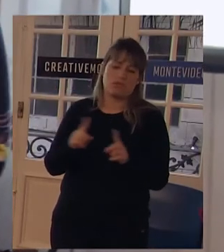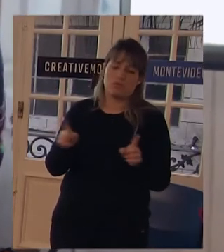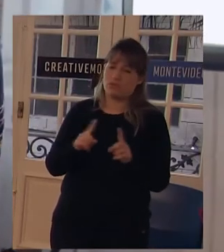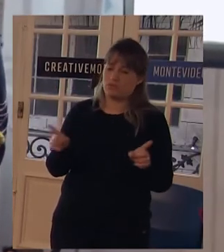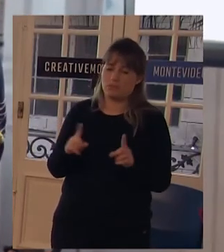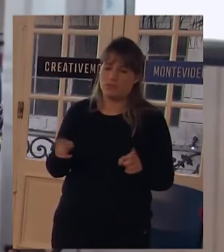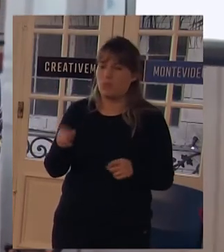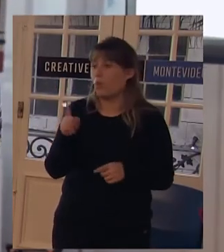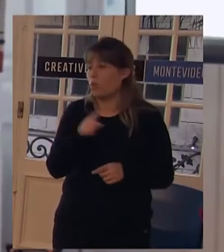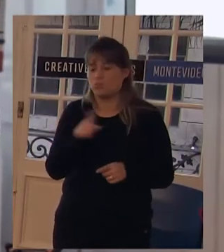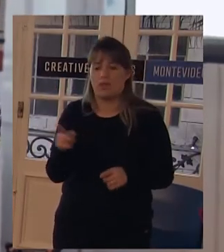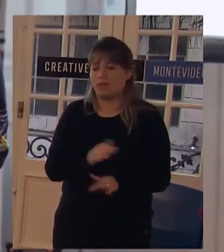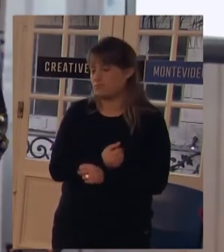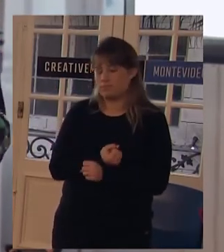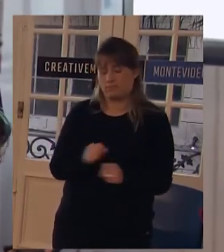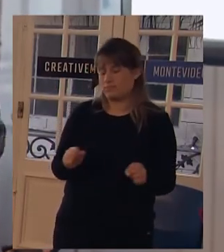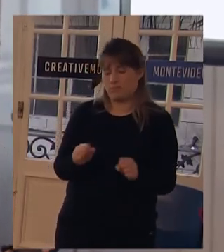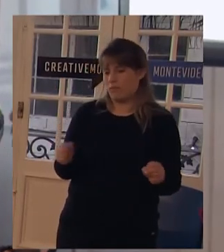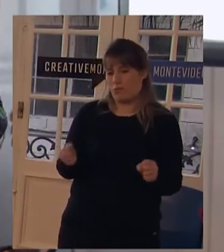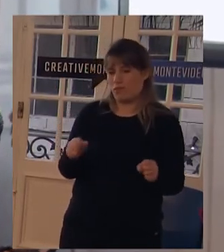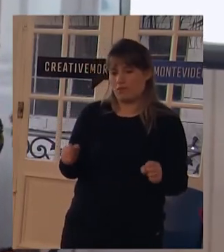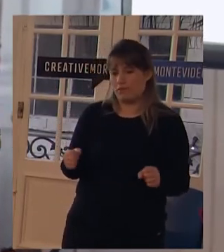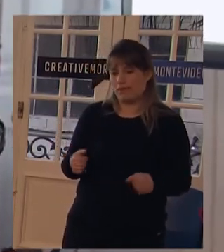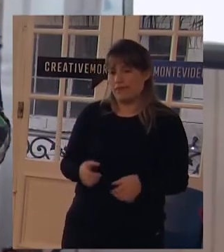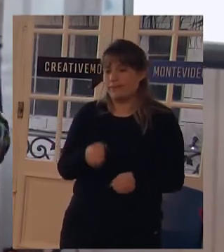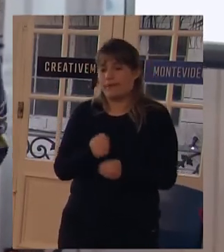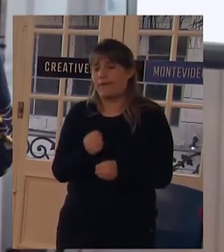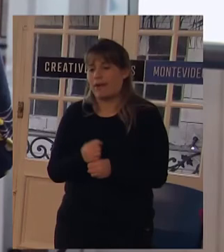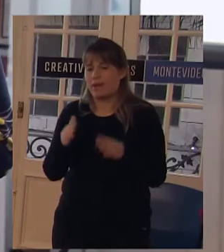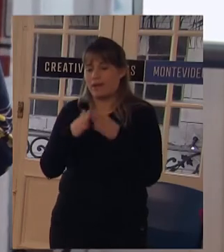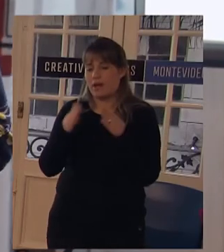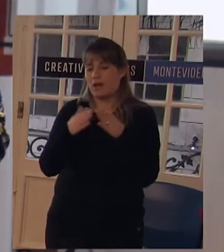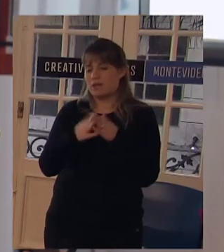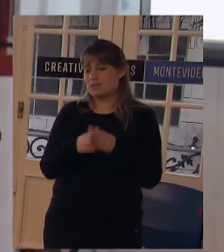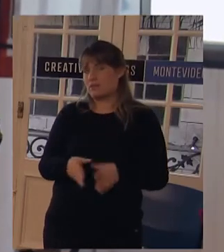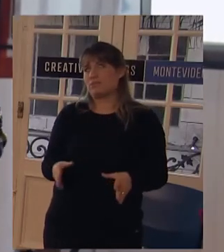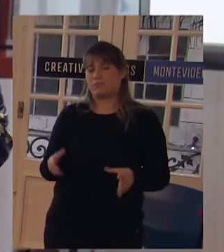hagan. Te volvés ermitaño, es horrible.